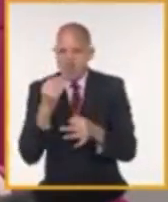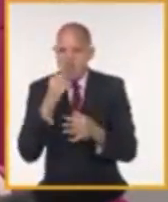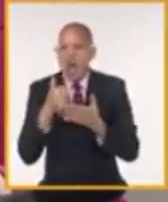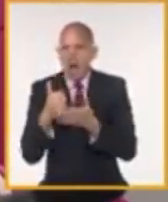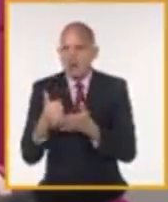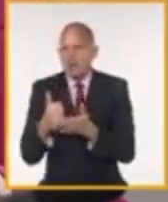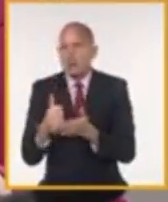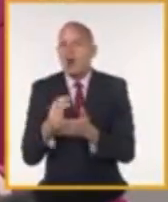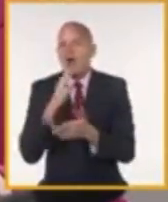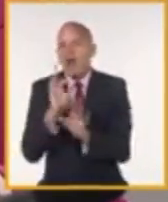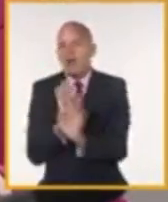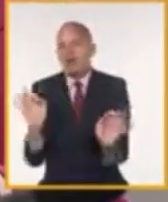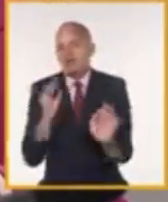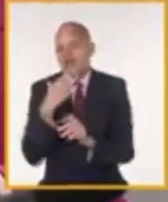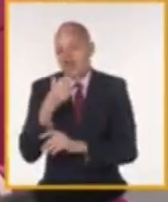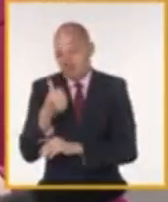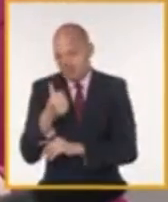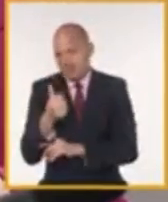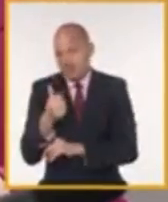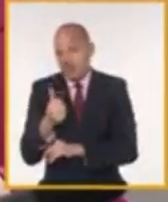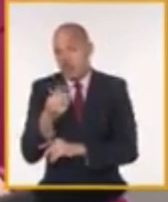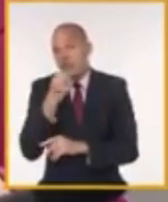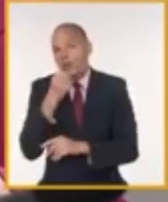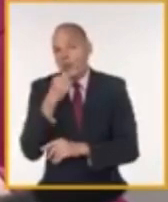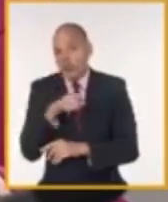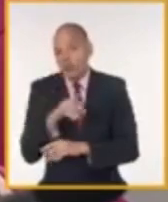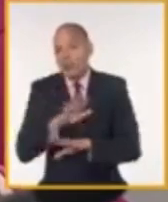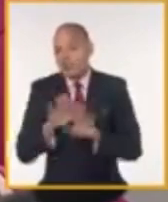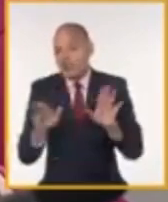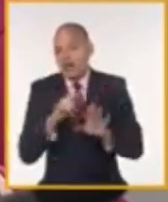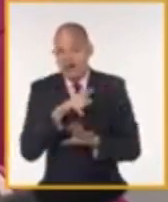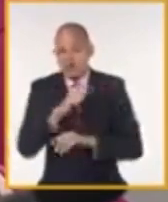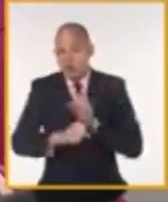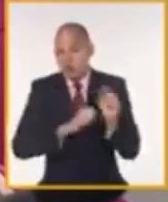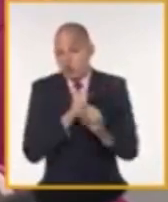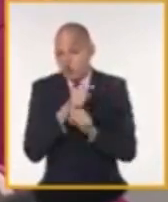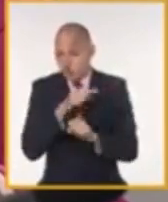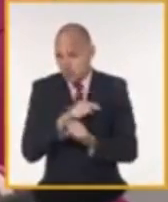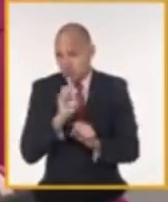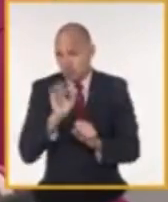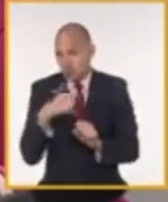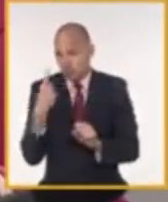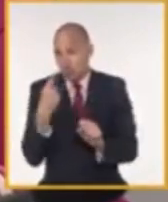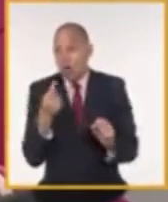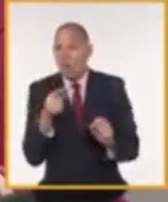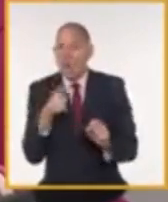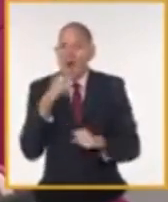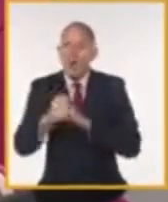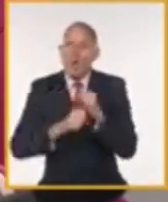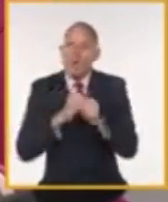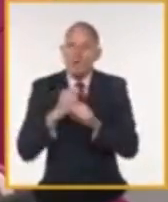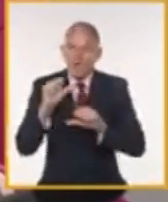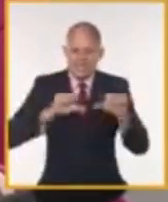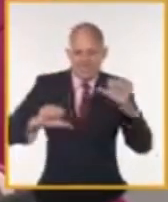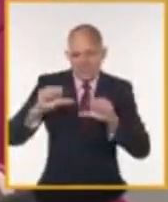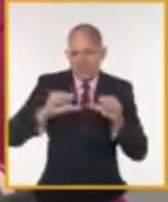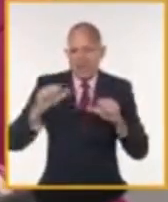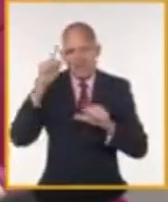de generación de materia prima y elaborar nosotros productos asociados a la actividad de la